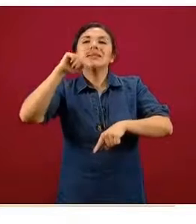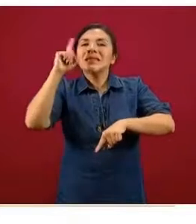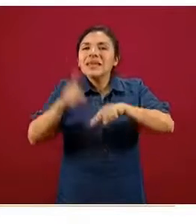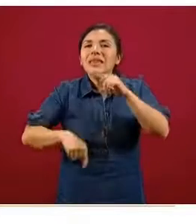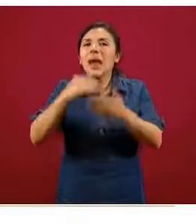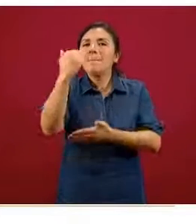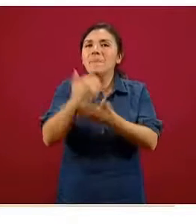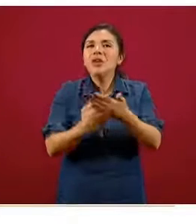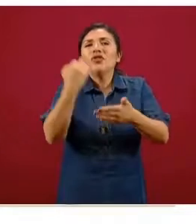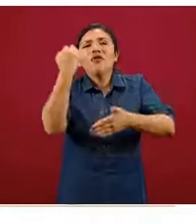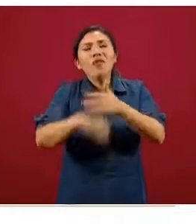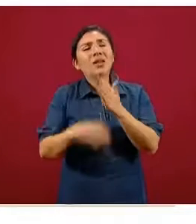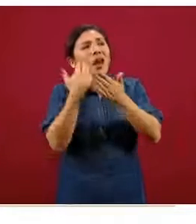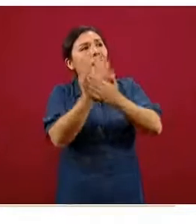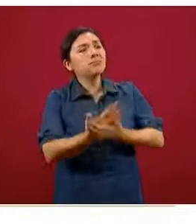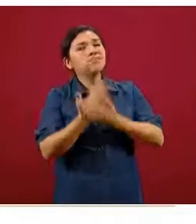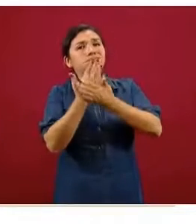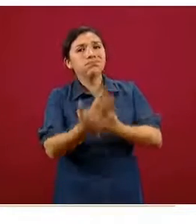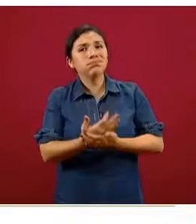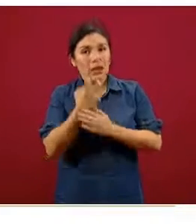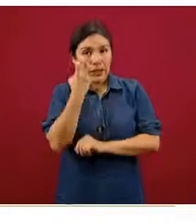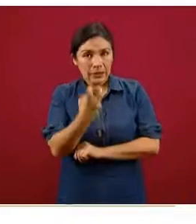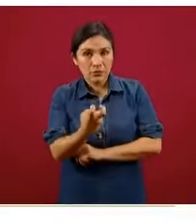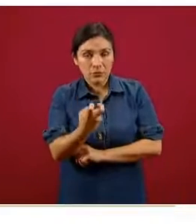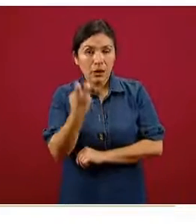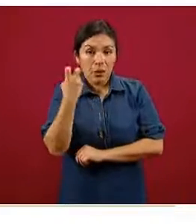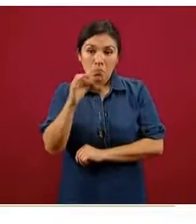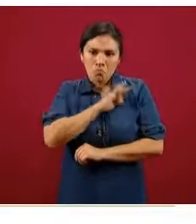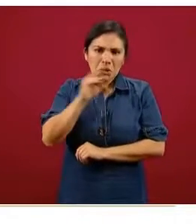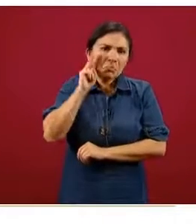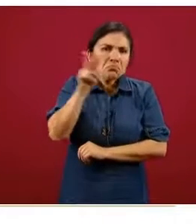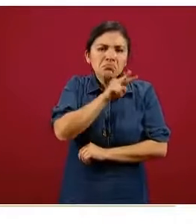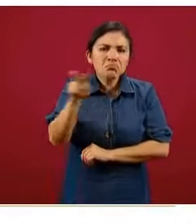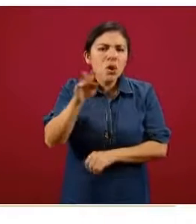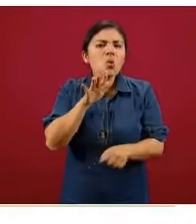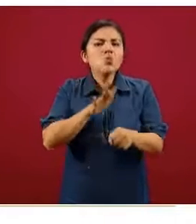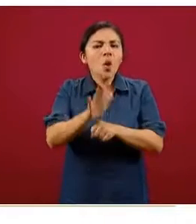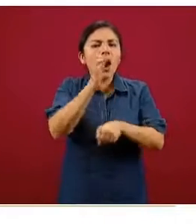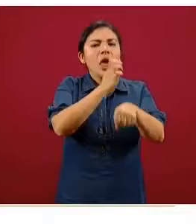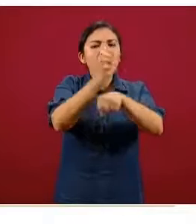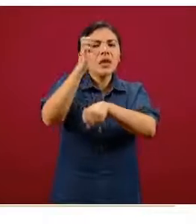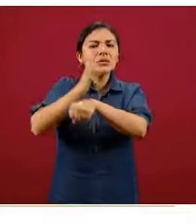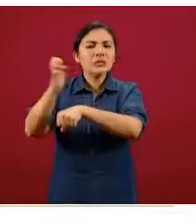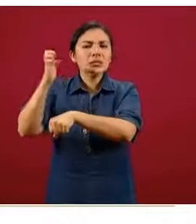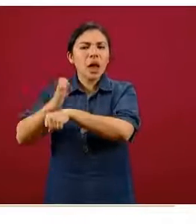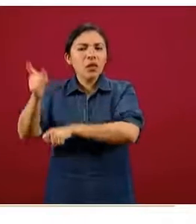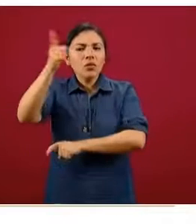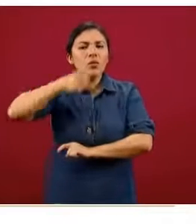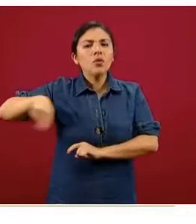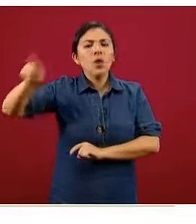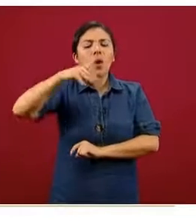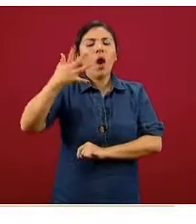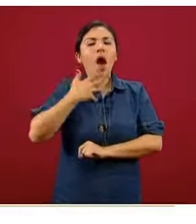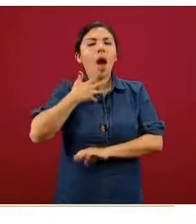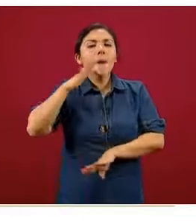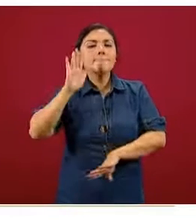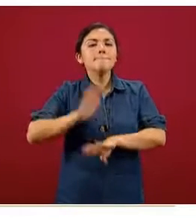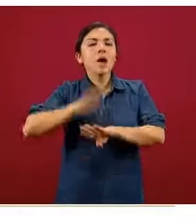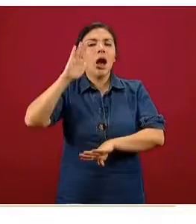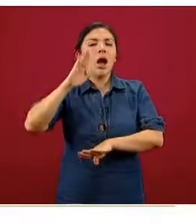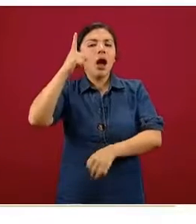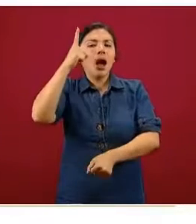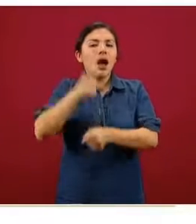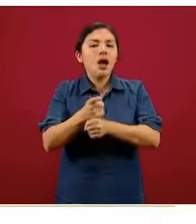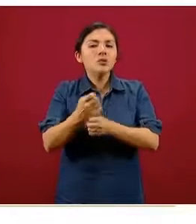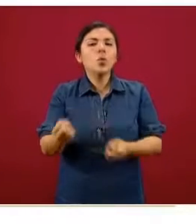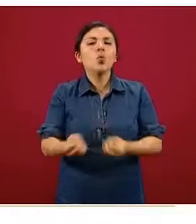rezago que pueden tener. Así también podemos ver directamente cuáles son las entidades federativas que concentran la